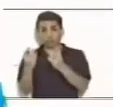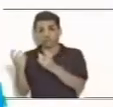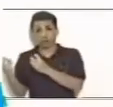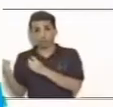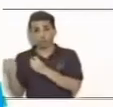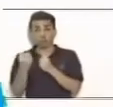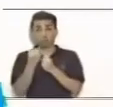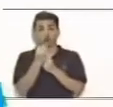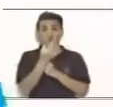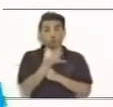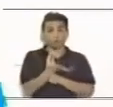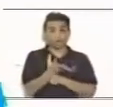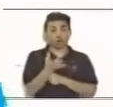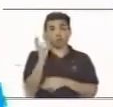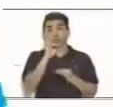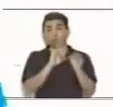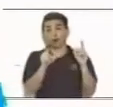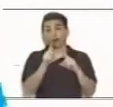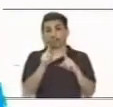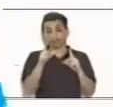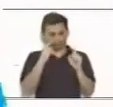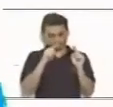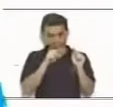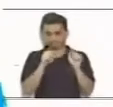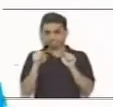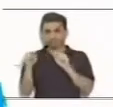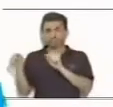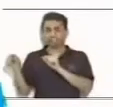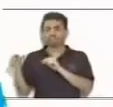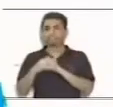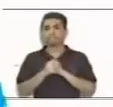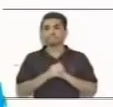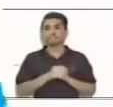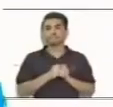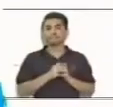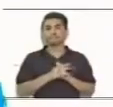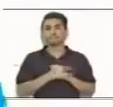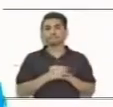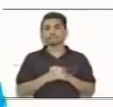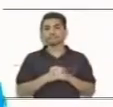número o una letra? Revisen.